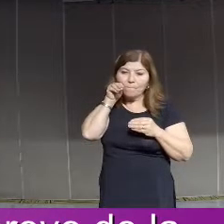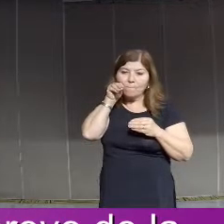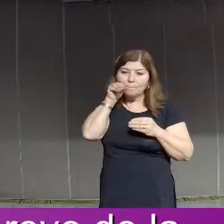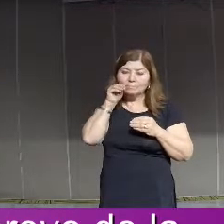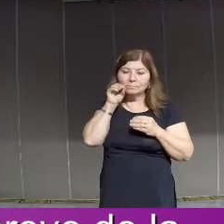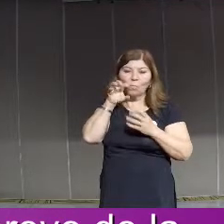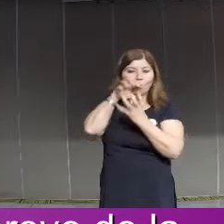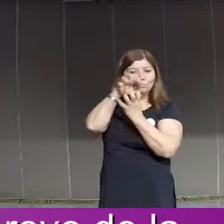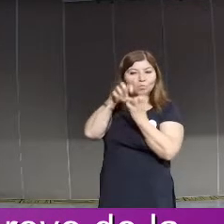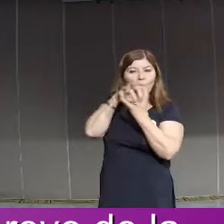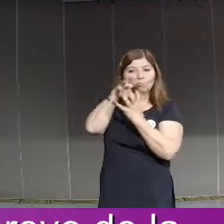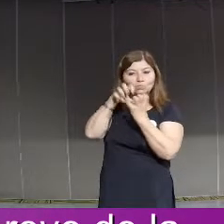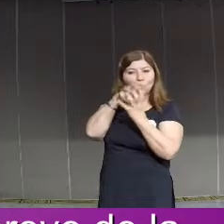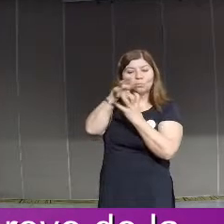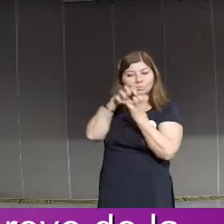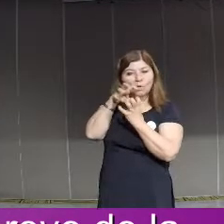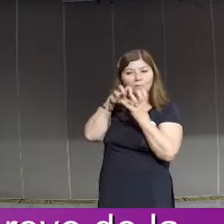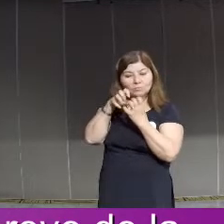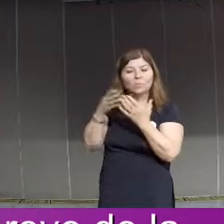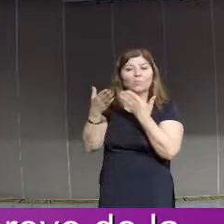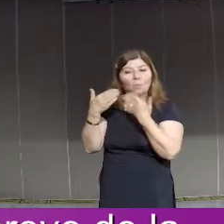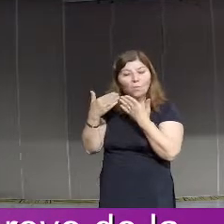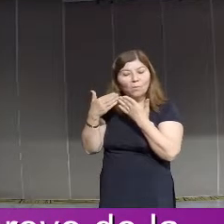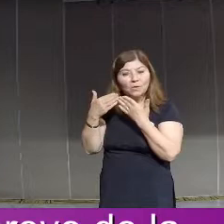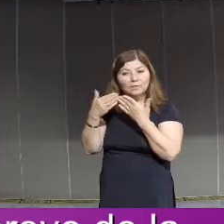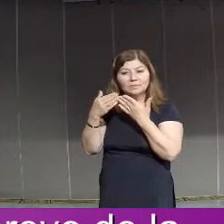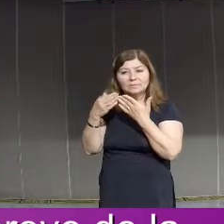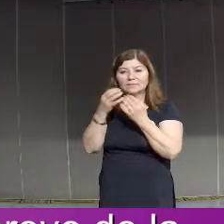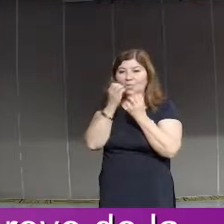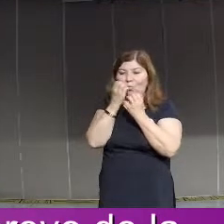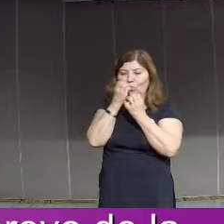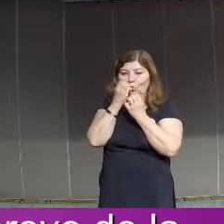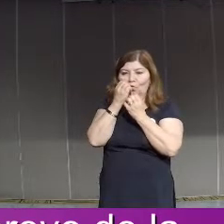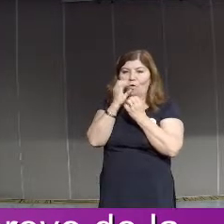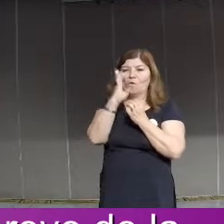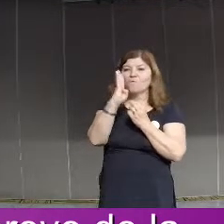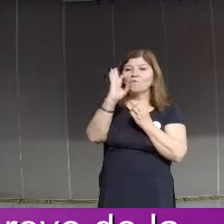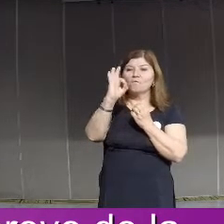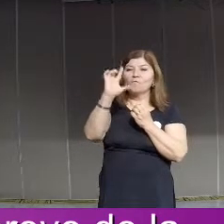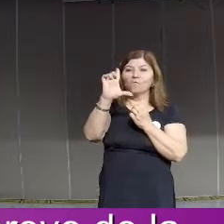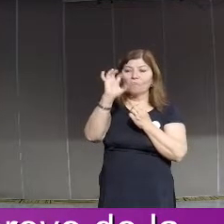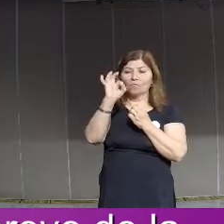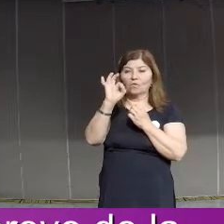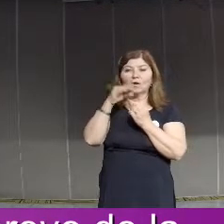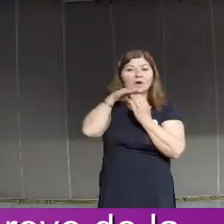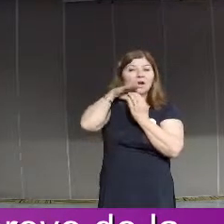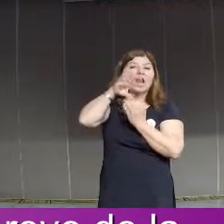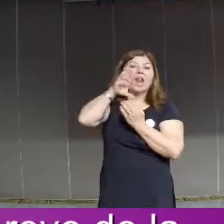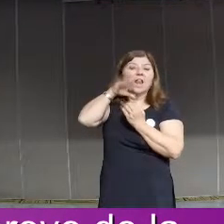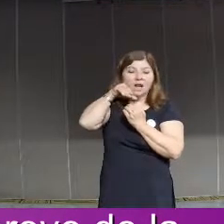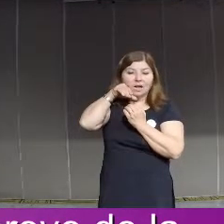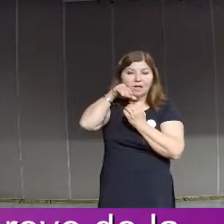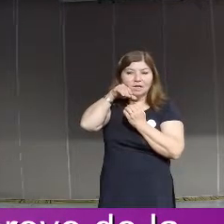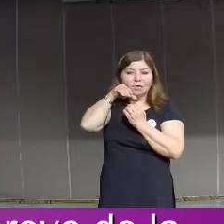permite la presión negativa que va a necesitar el bolo y la lengua para que la lengua se eleve, ¿sí? Se ponga